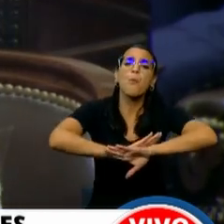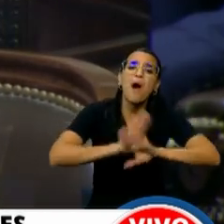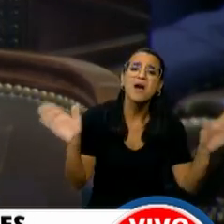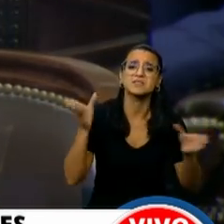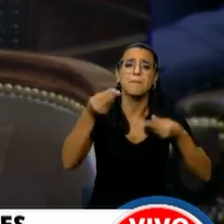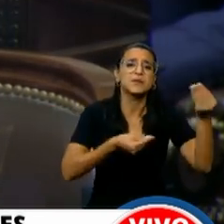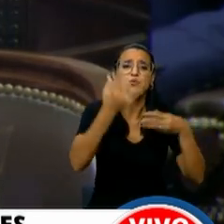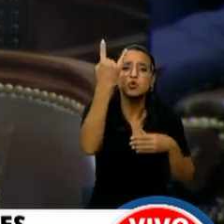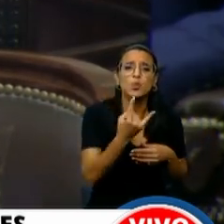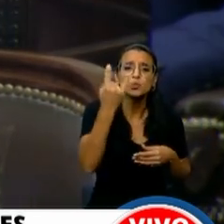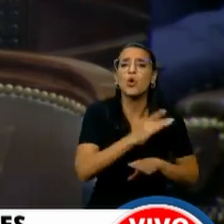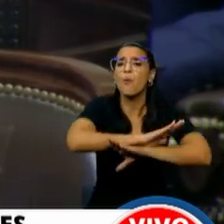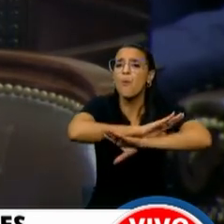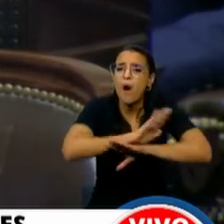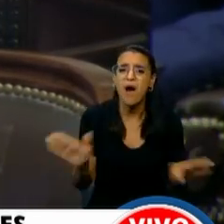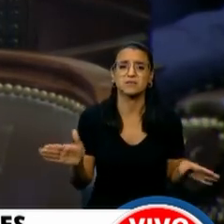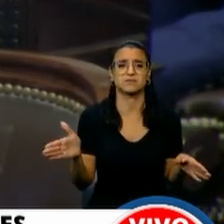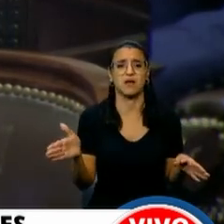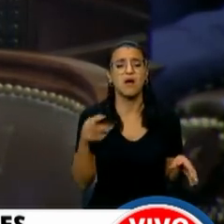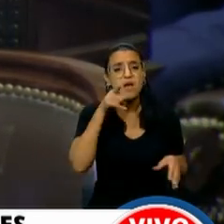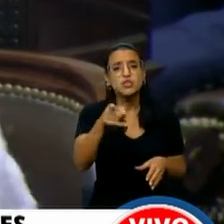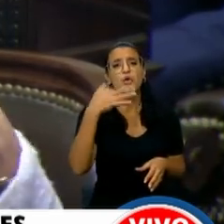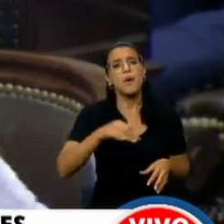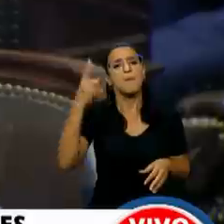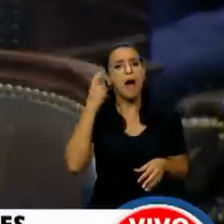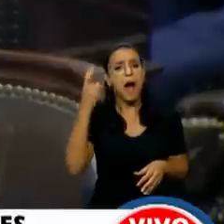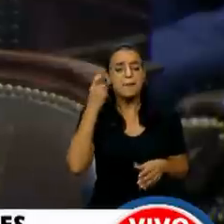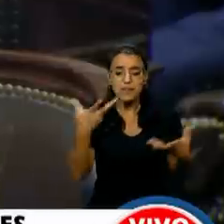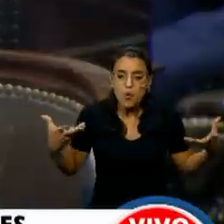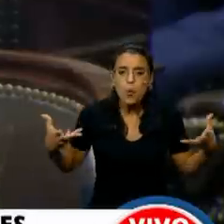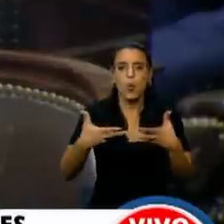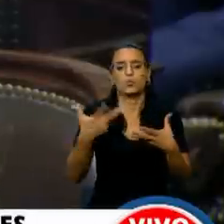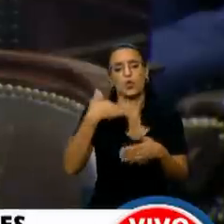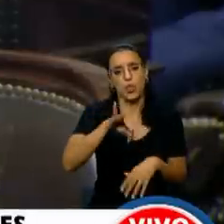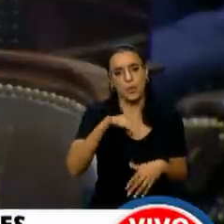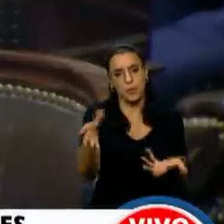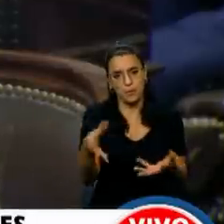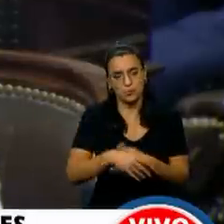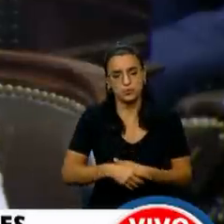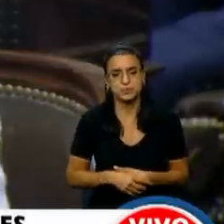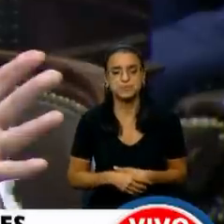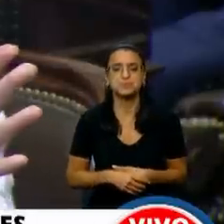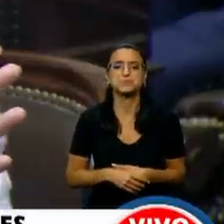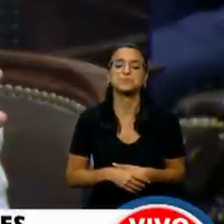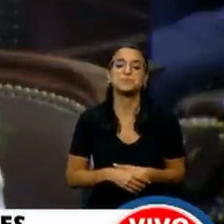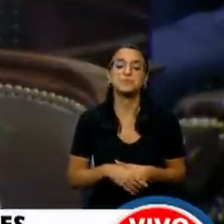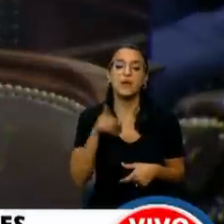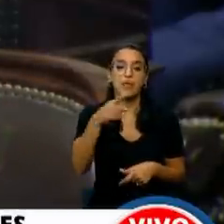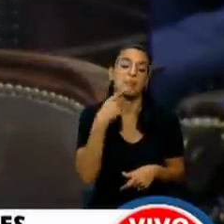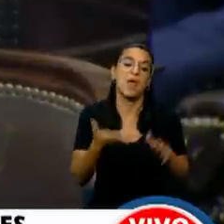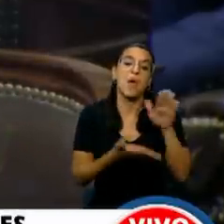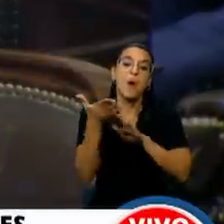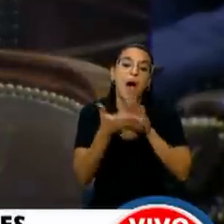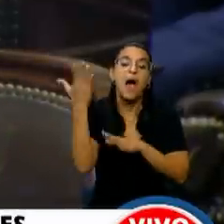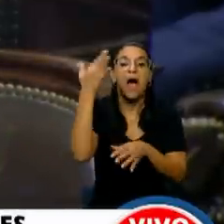presupuestos truchos eso es lo que tenemos que aprender en conjunto insisto desde que vamos a la escuela